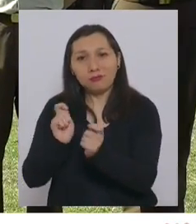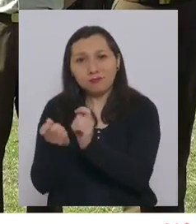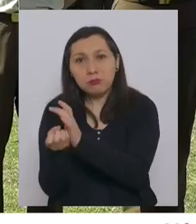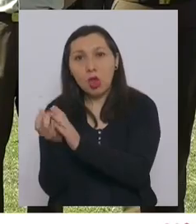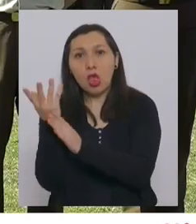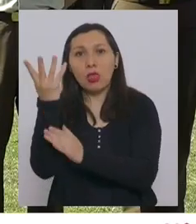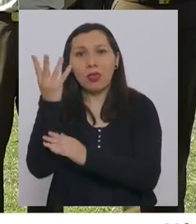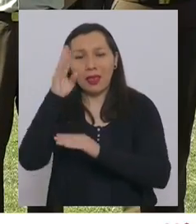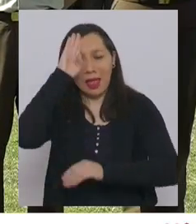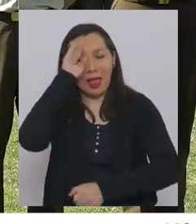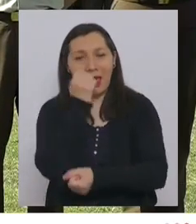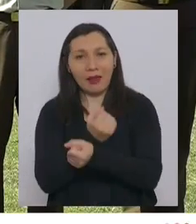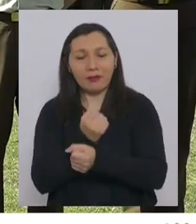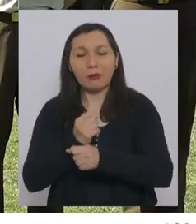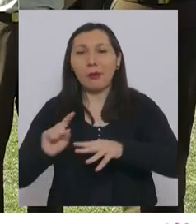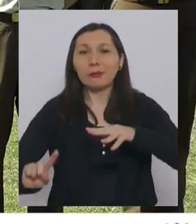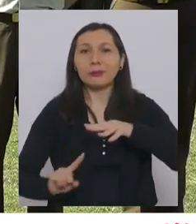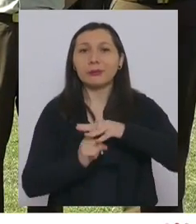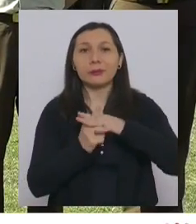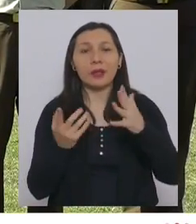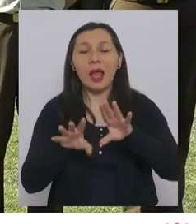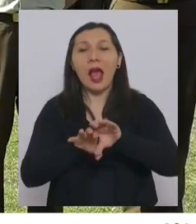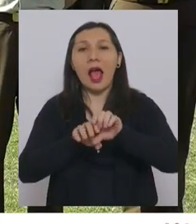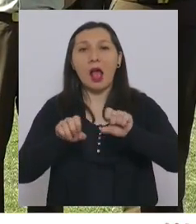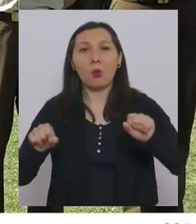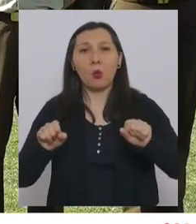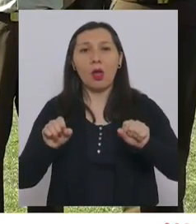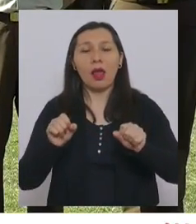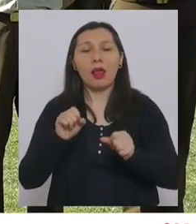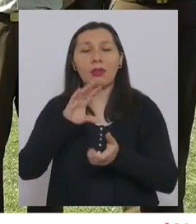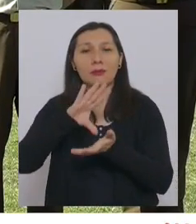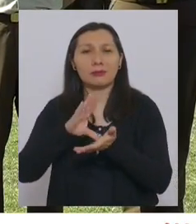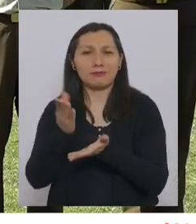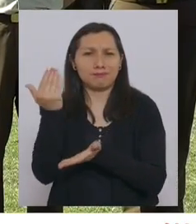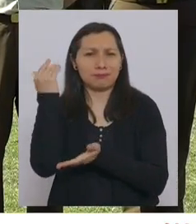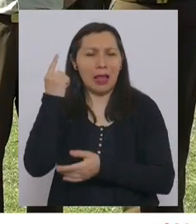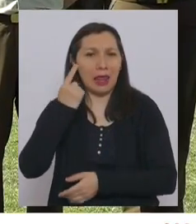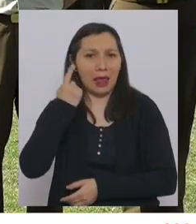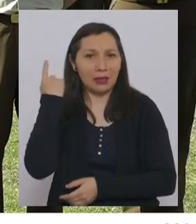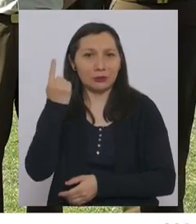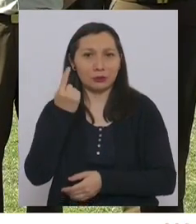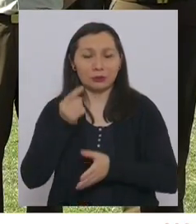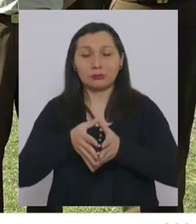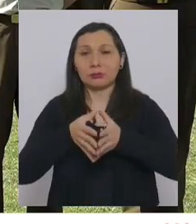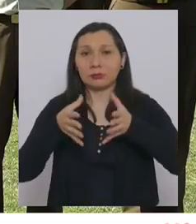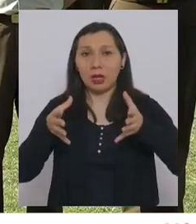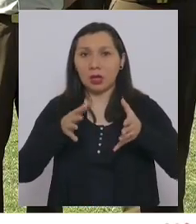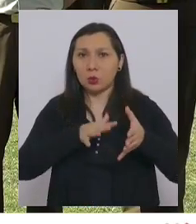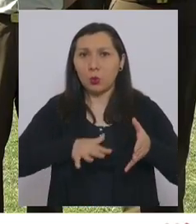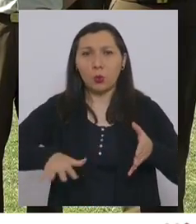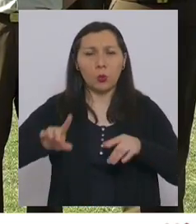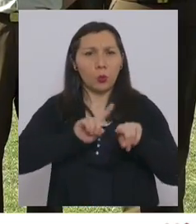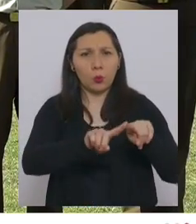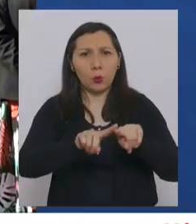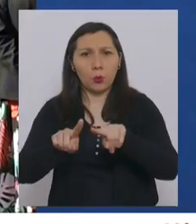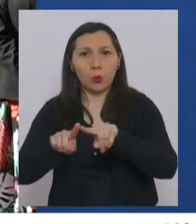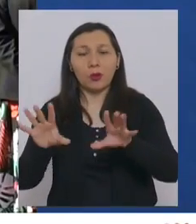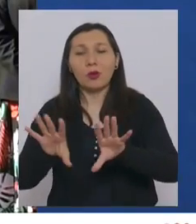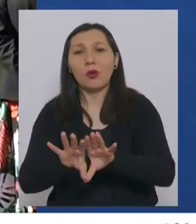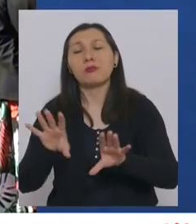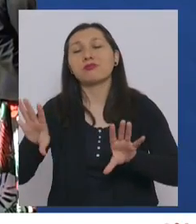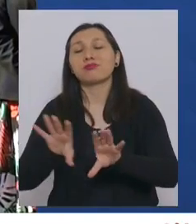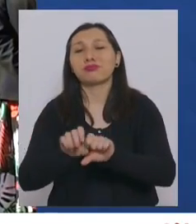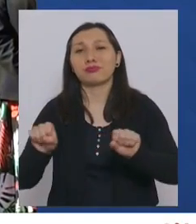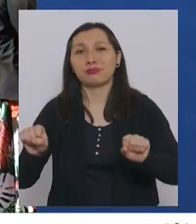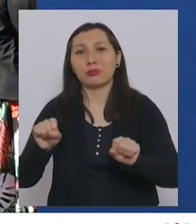carabineros surge como parte del acuerdo nacional amplio y pluralista que logramos el